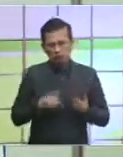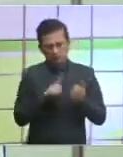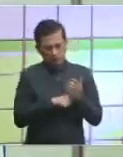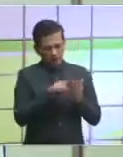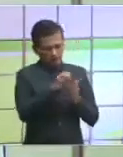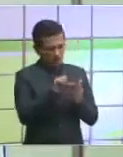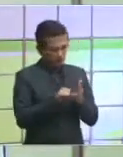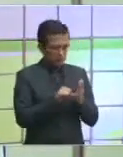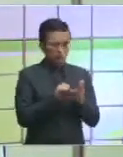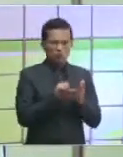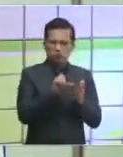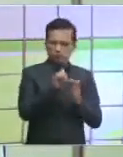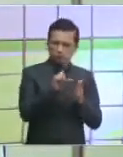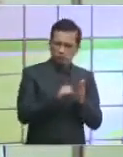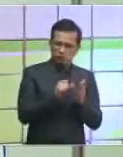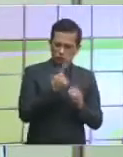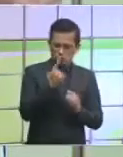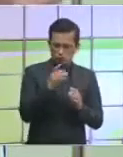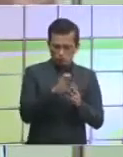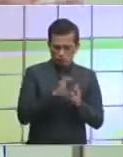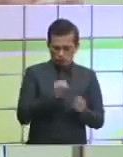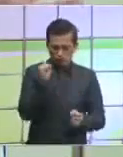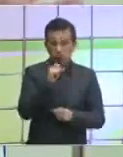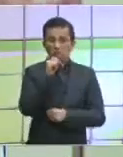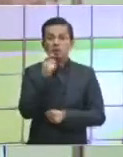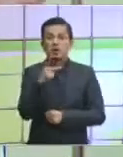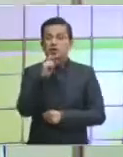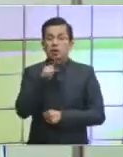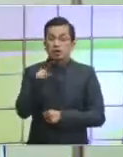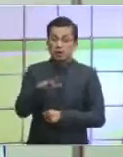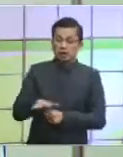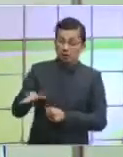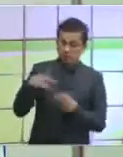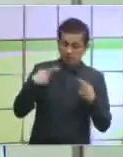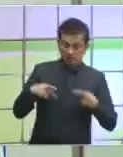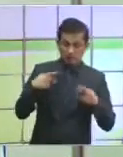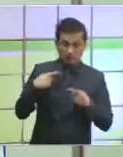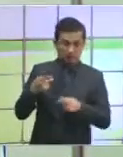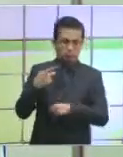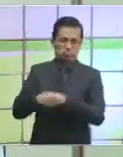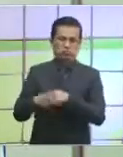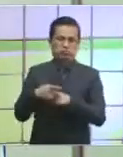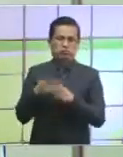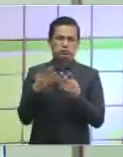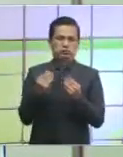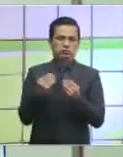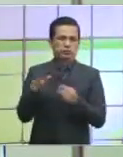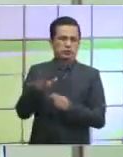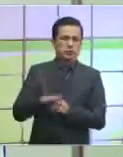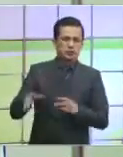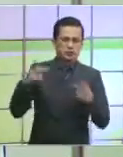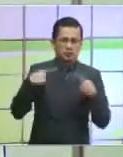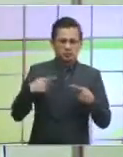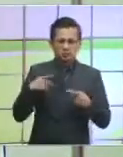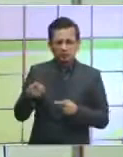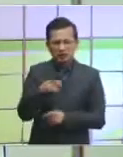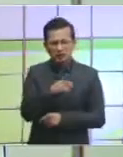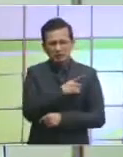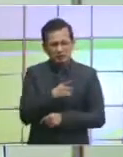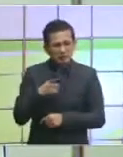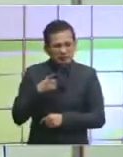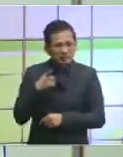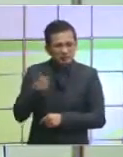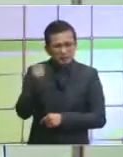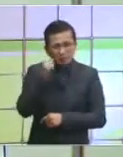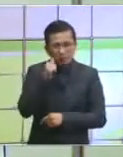y por otro lado con la crisis de seguridad que tenemos donde las sociedades históricamente se tienen con char y tienden